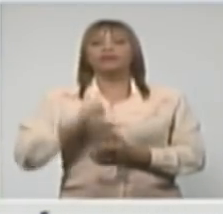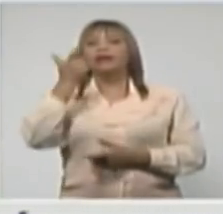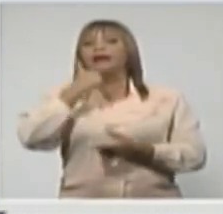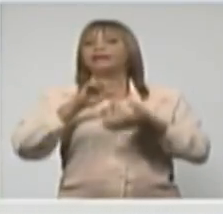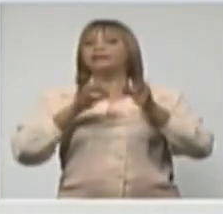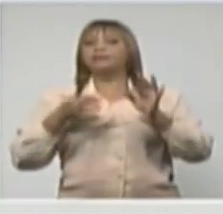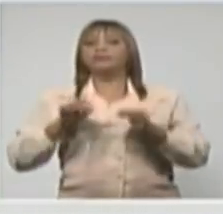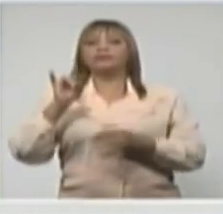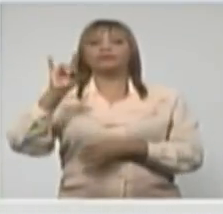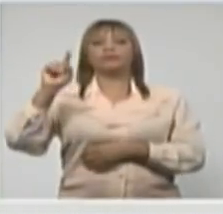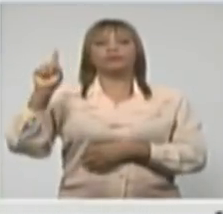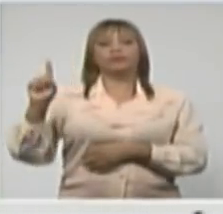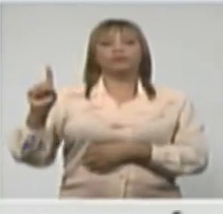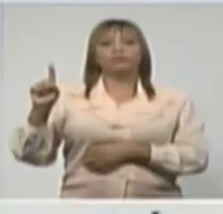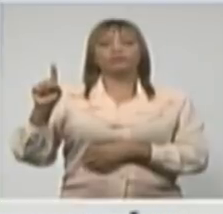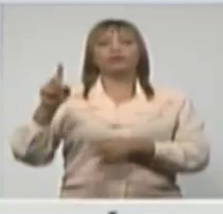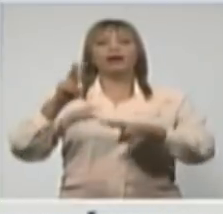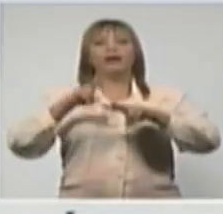91, de La Habana